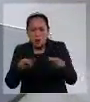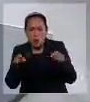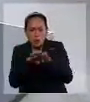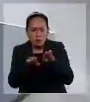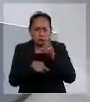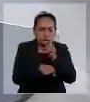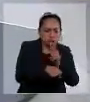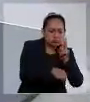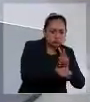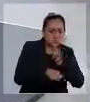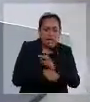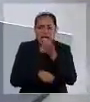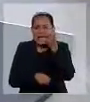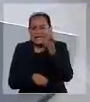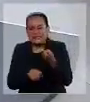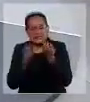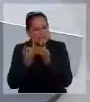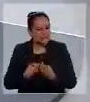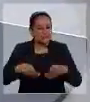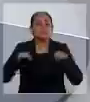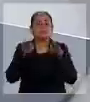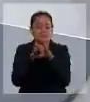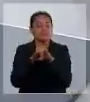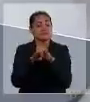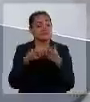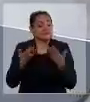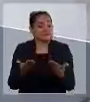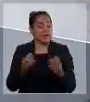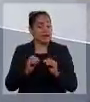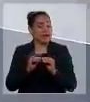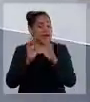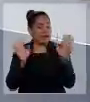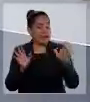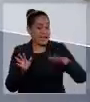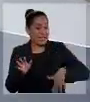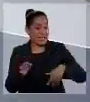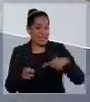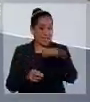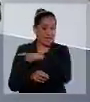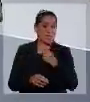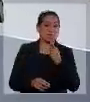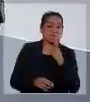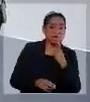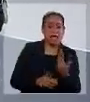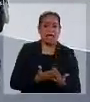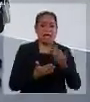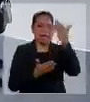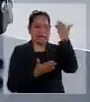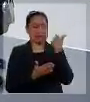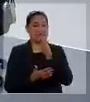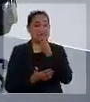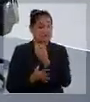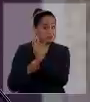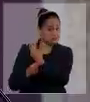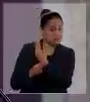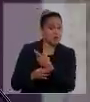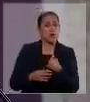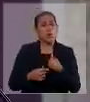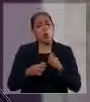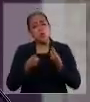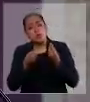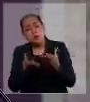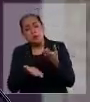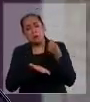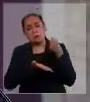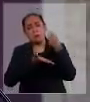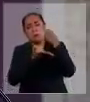es un tema bien importante y bien grave. Aquí Andrés Manuel nos dijo la sesión anterior que le iba a donar dinero a los